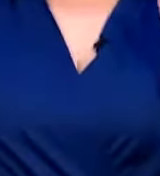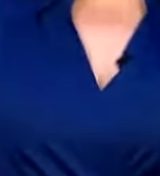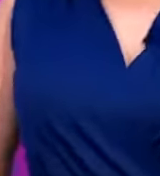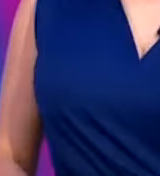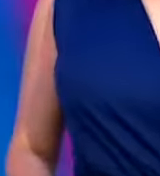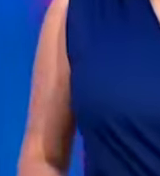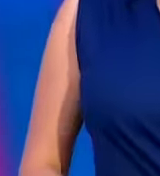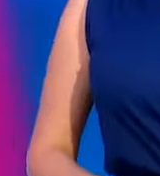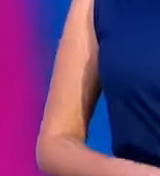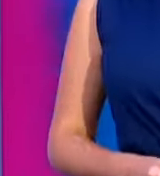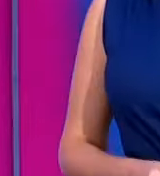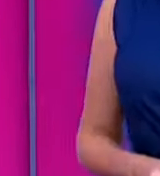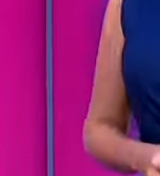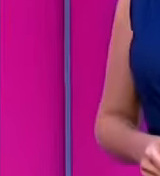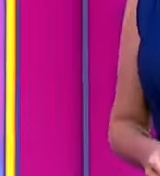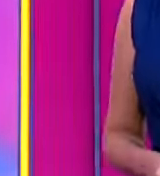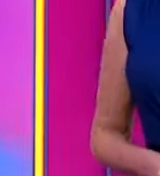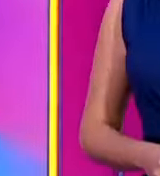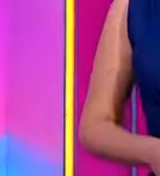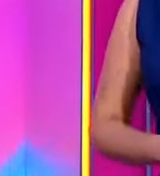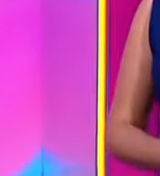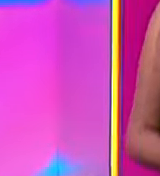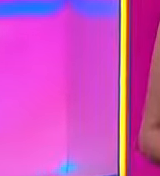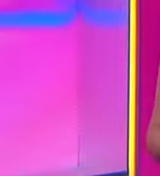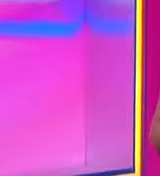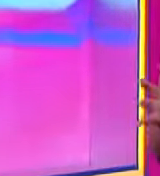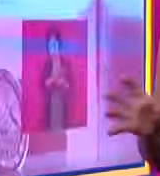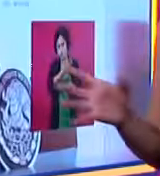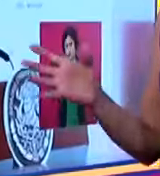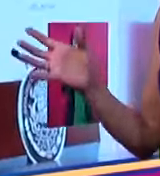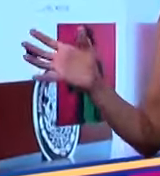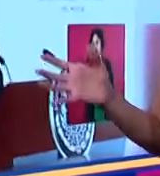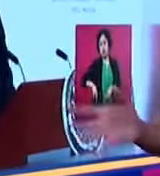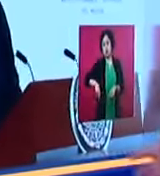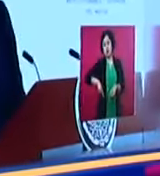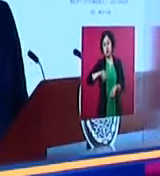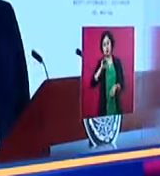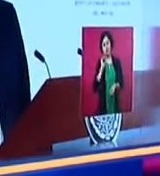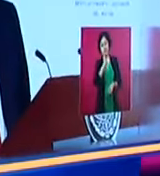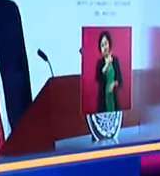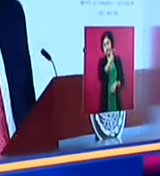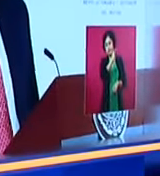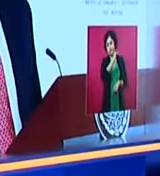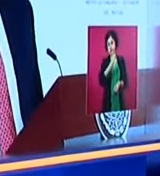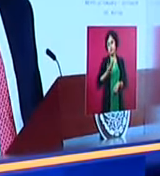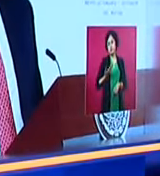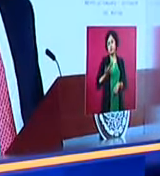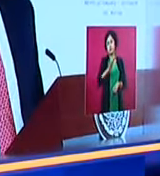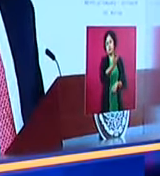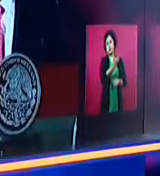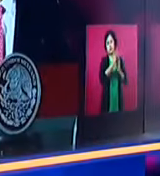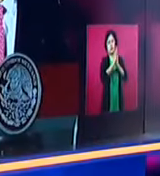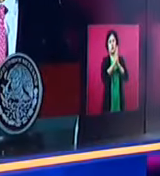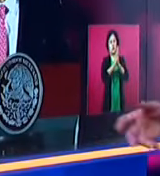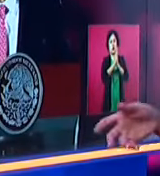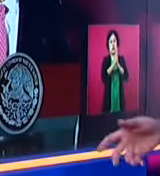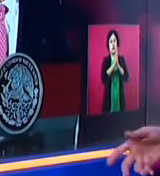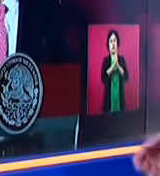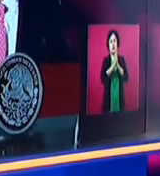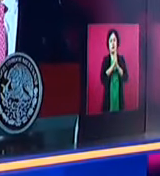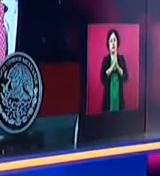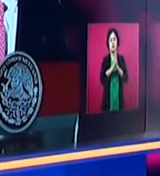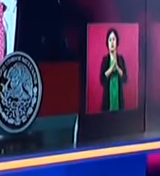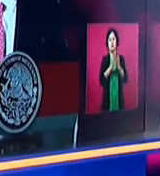Ya pasan de las 2 de la tarde y de esto debe enterarse. Estados Unidos ya levantó el veto contra las exportaciones de aguacate y mango de